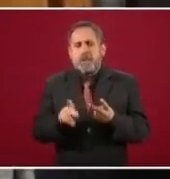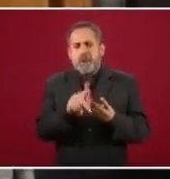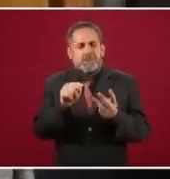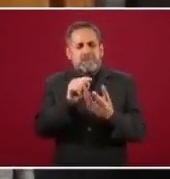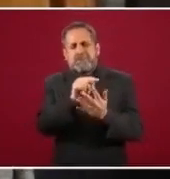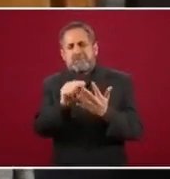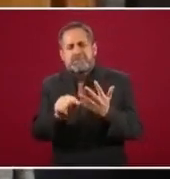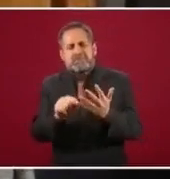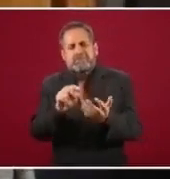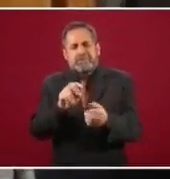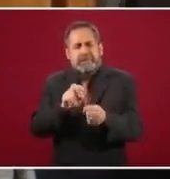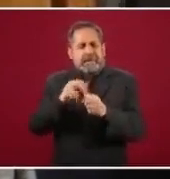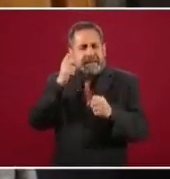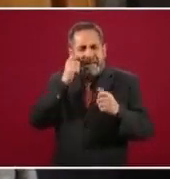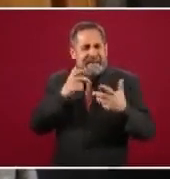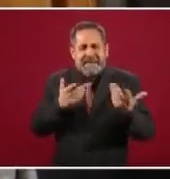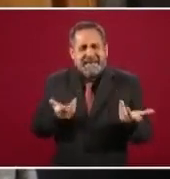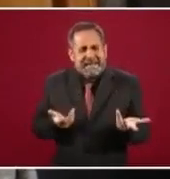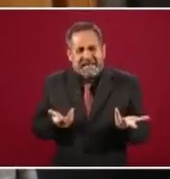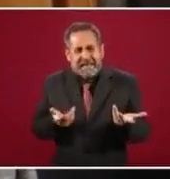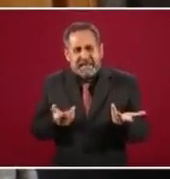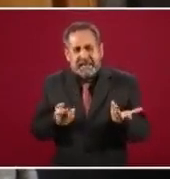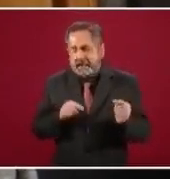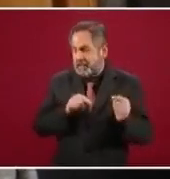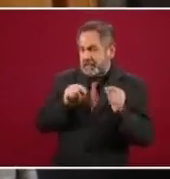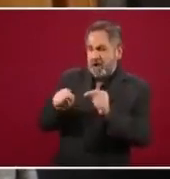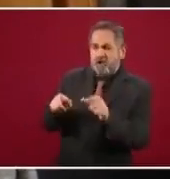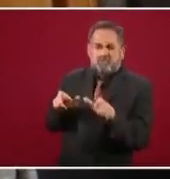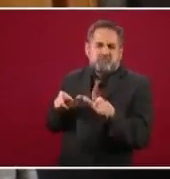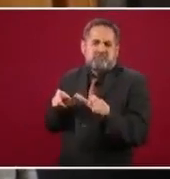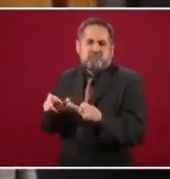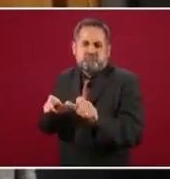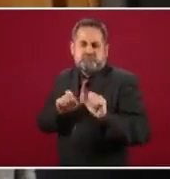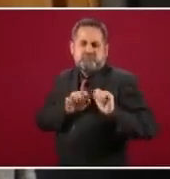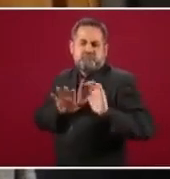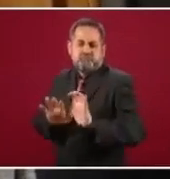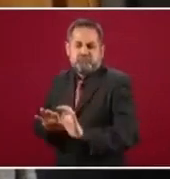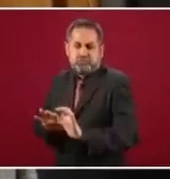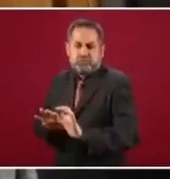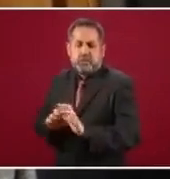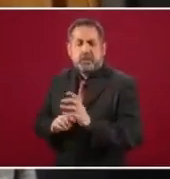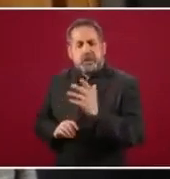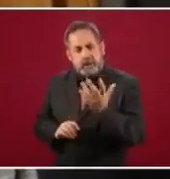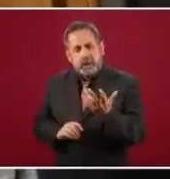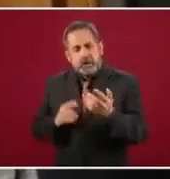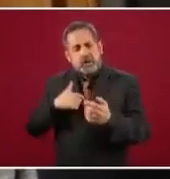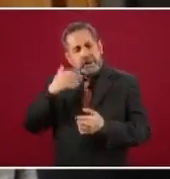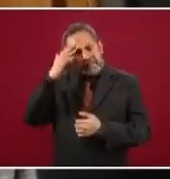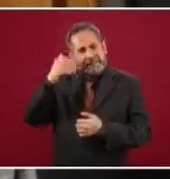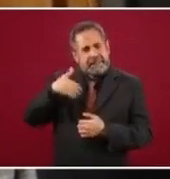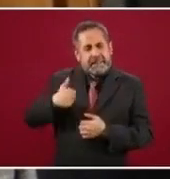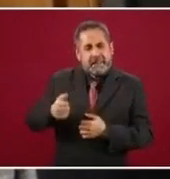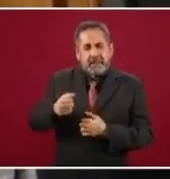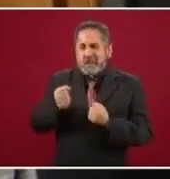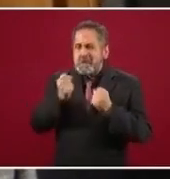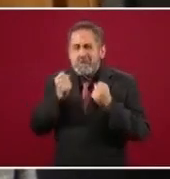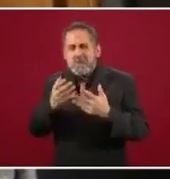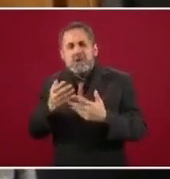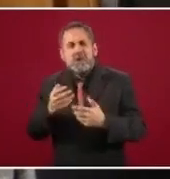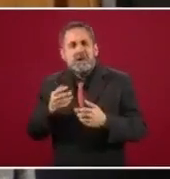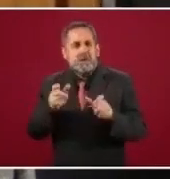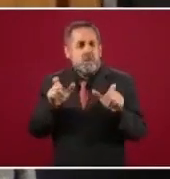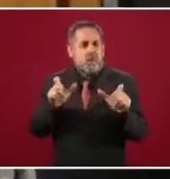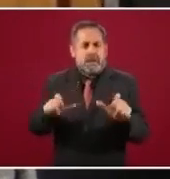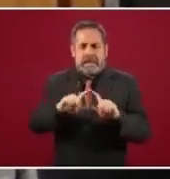Xochitlovaca, Guerrero, lleva obviamente a una cuestión de prioridades. ¿Por qué cientos de Guardia